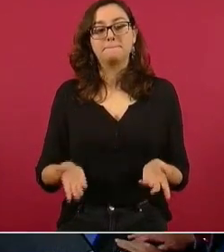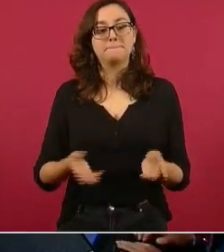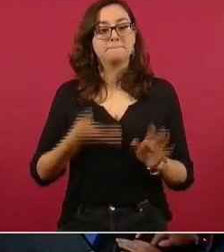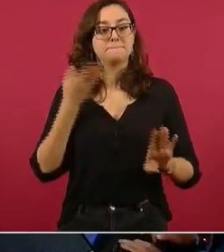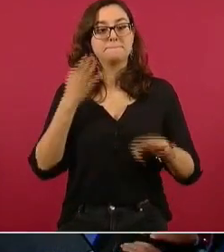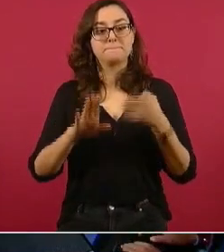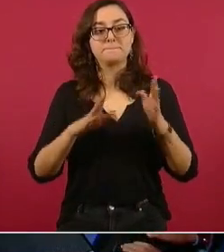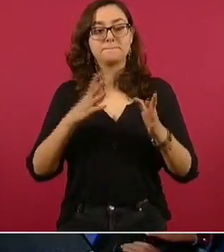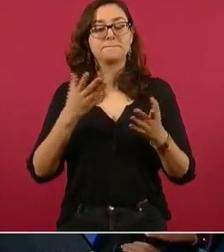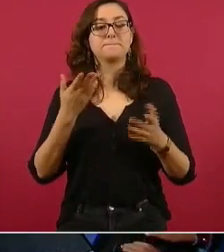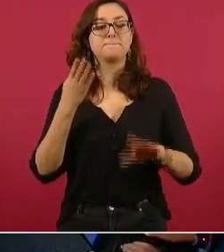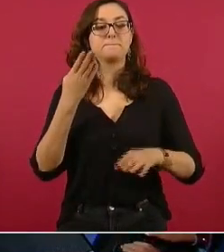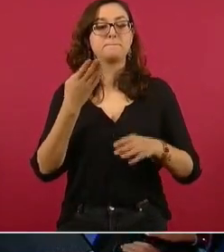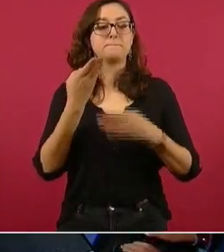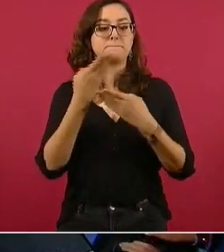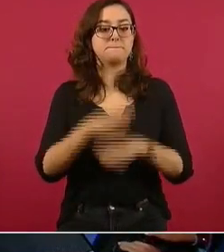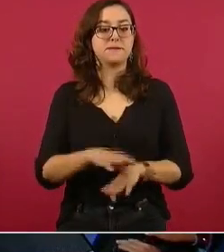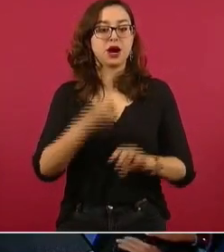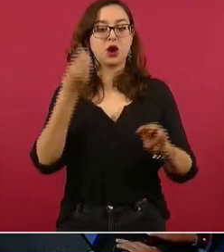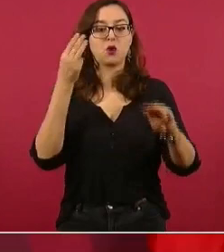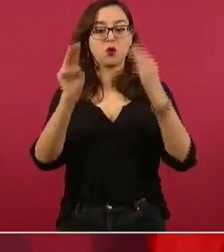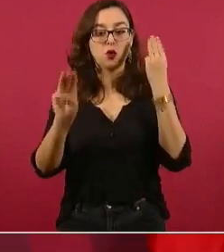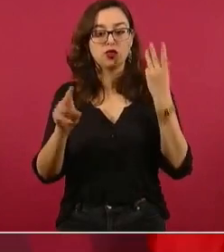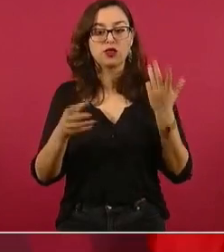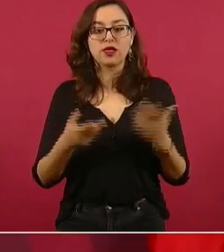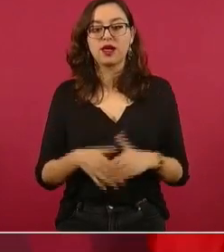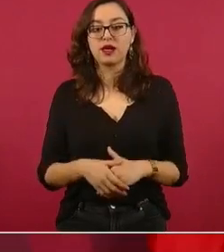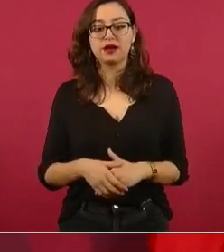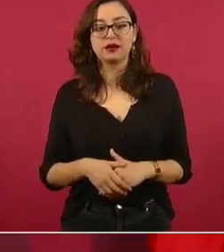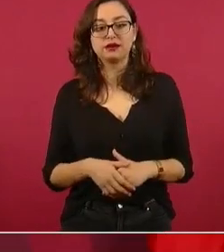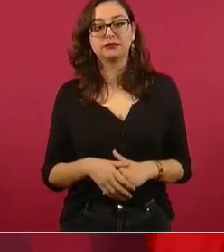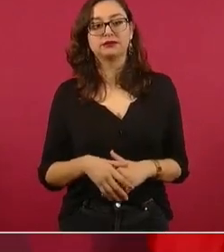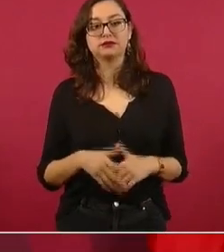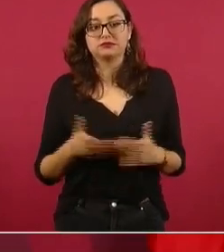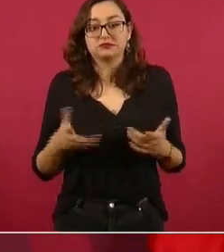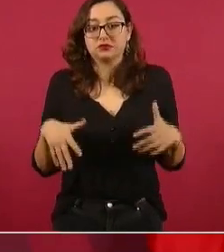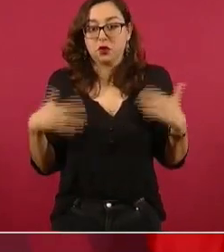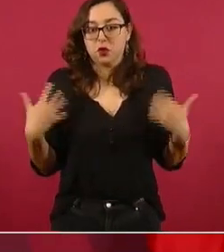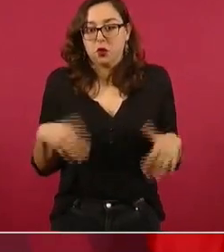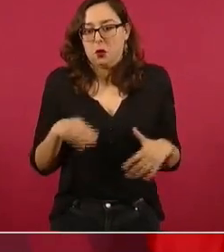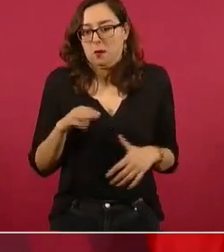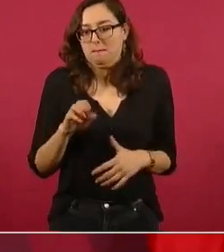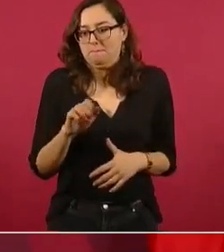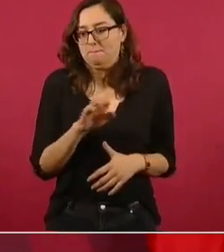ASPE, Pide Garay, MIT, o sea,